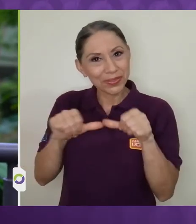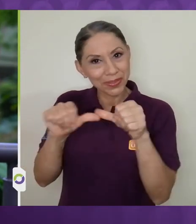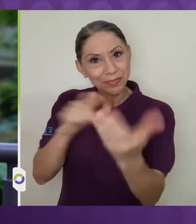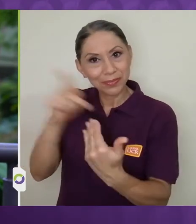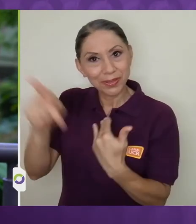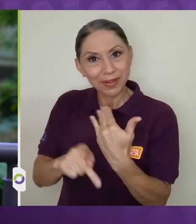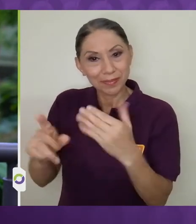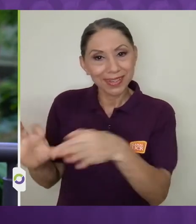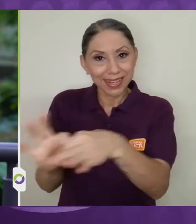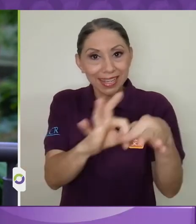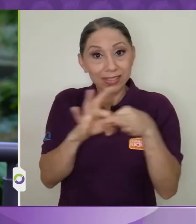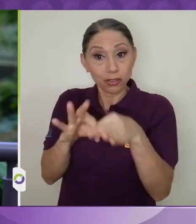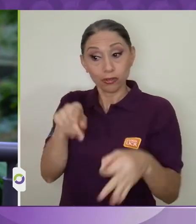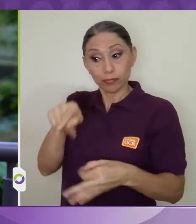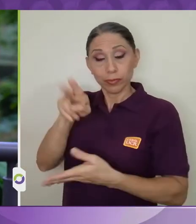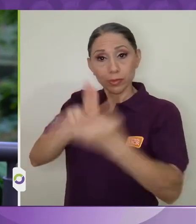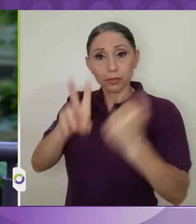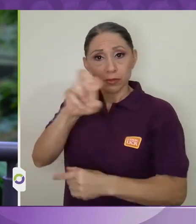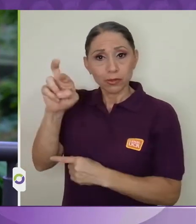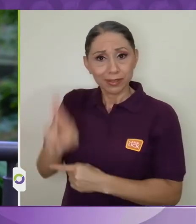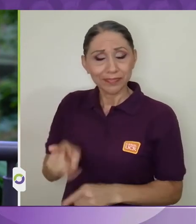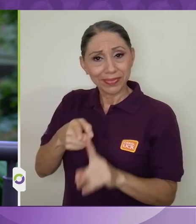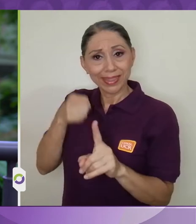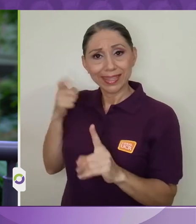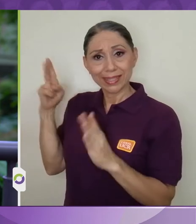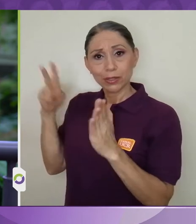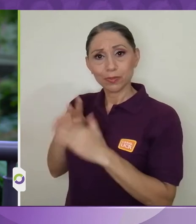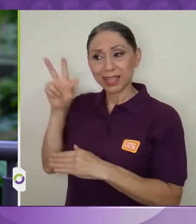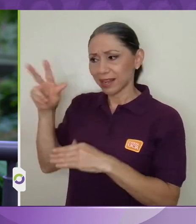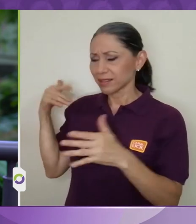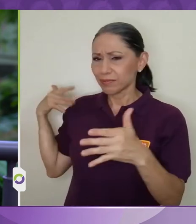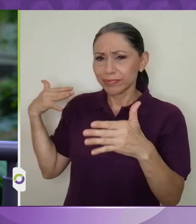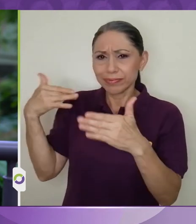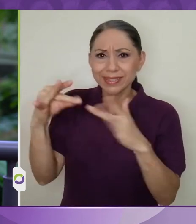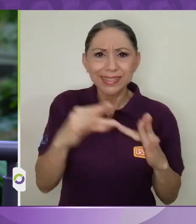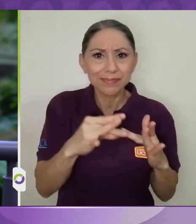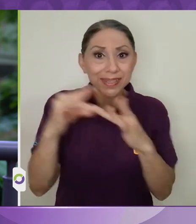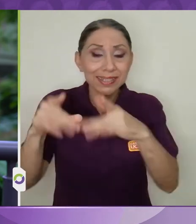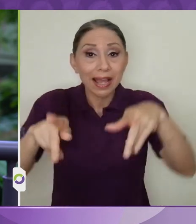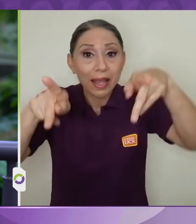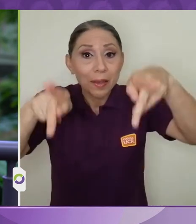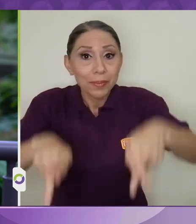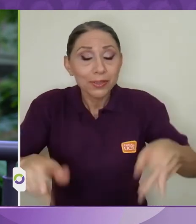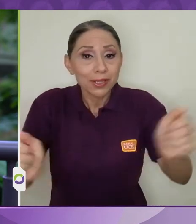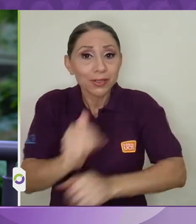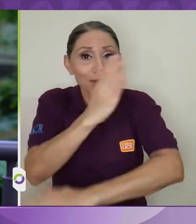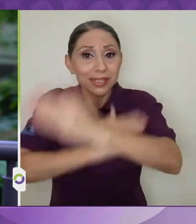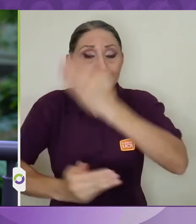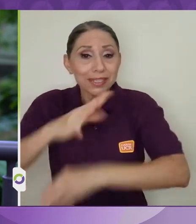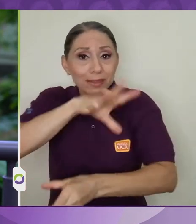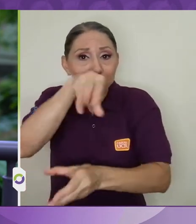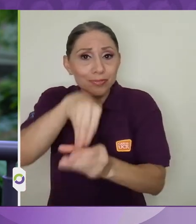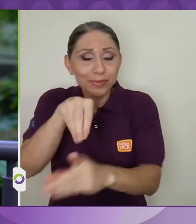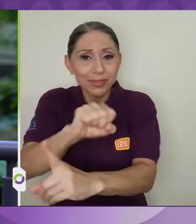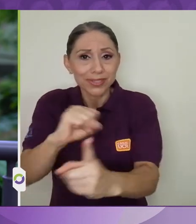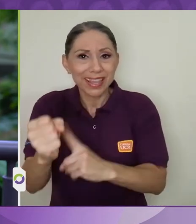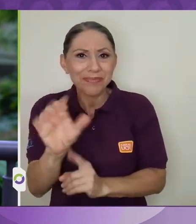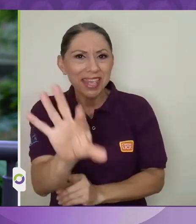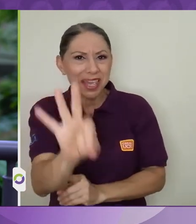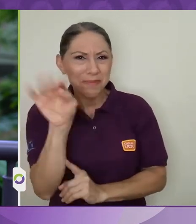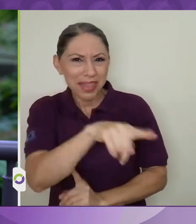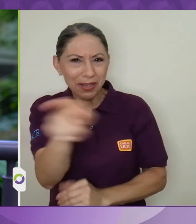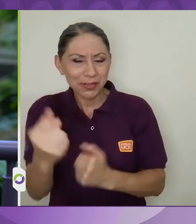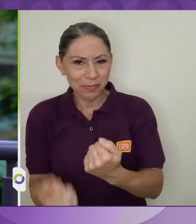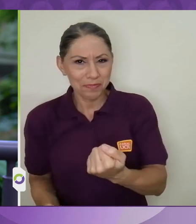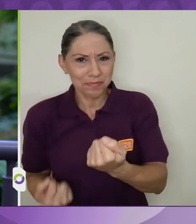Estamos de vuelta en Nexos, producción de la Universidad de Costa Rica, que desde 2003 se especializa en la inclusión de las personas con discapacidad y que le